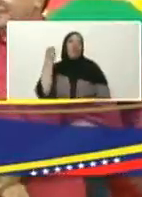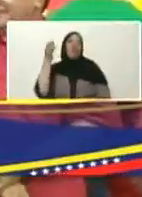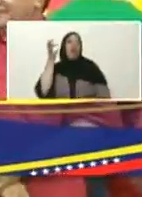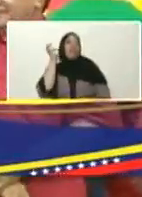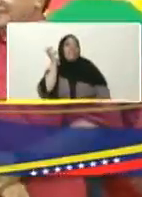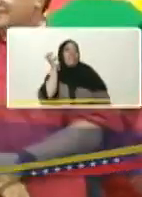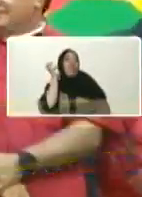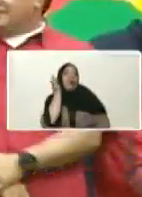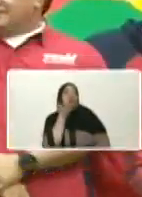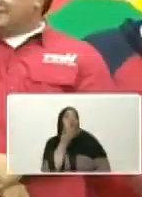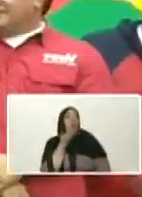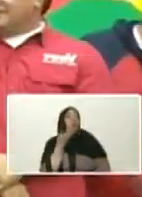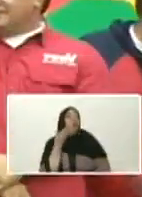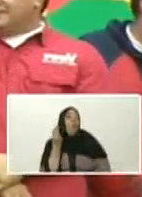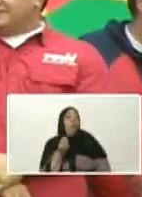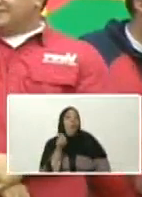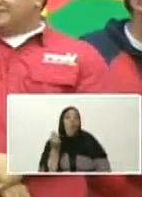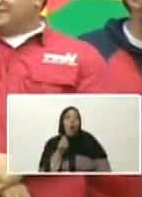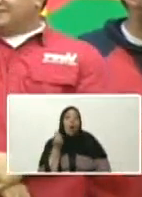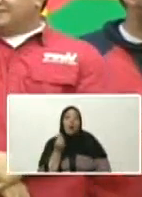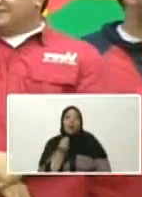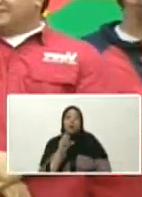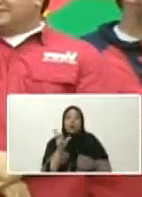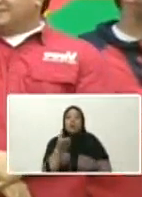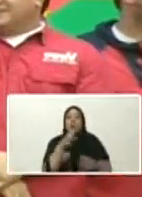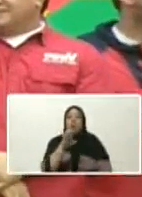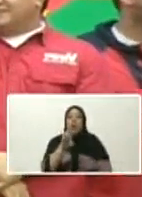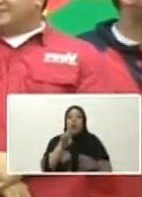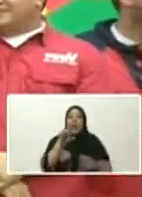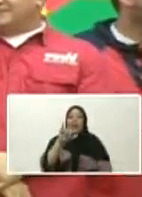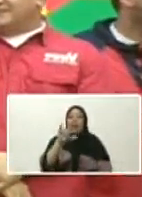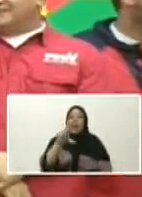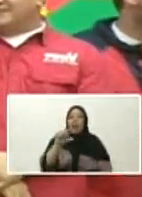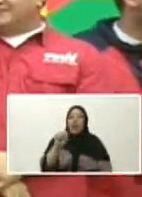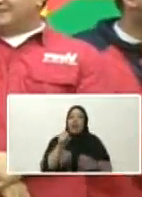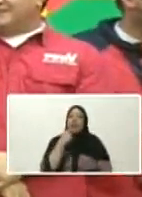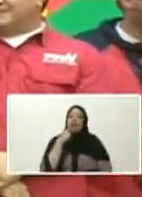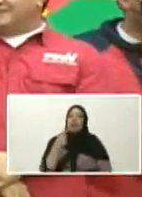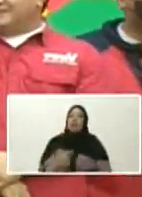calle, Greila del Carmen Abache Amaya.